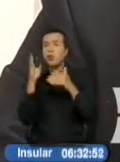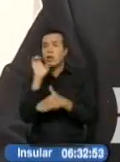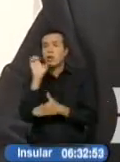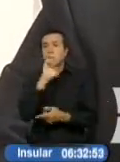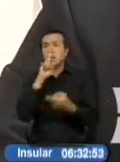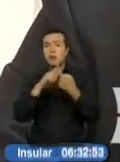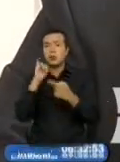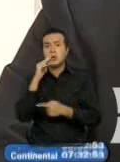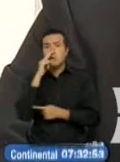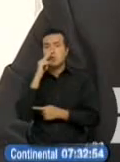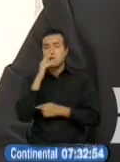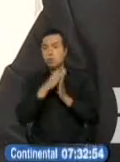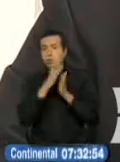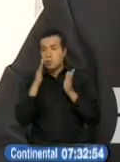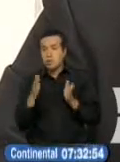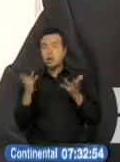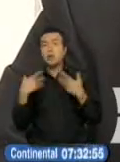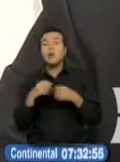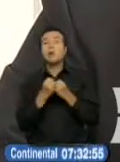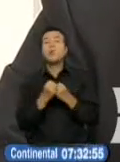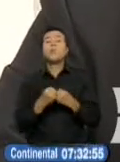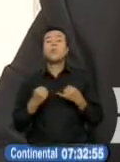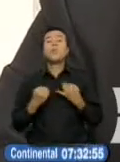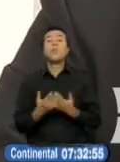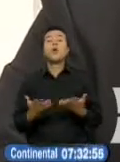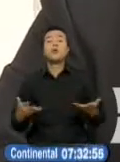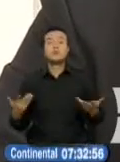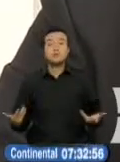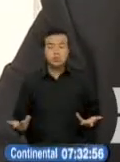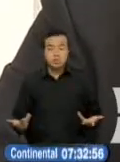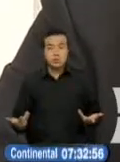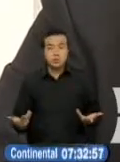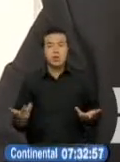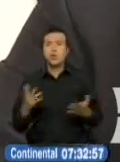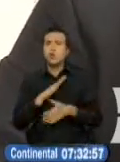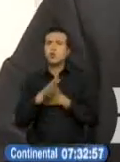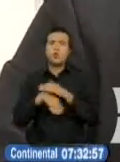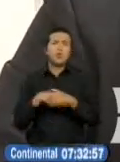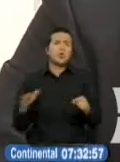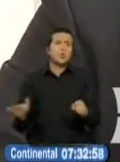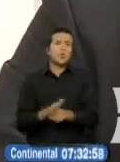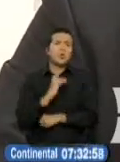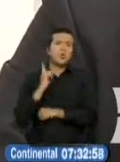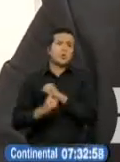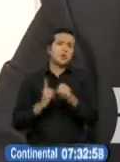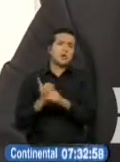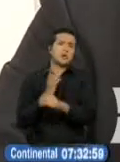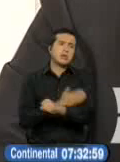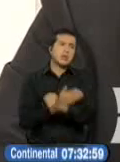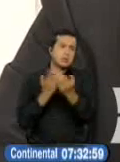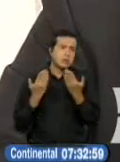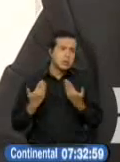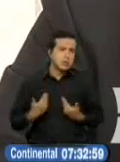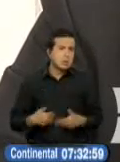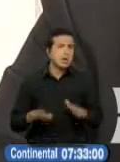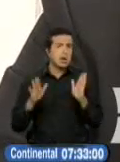junio de este año ya alcanzó a duplicar todas las transacciones de todo el año pasado. Eso